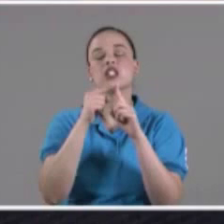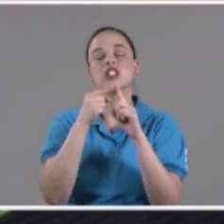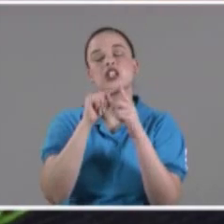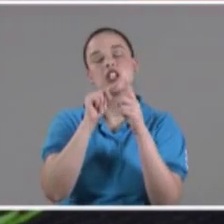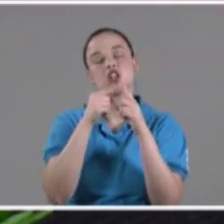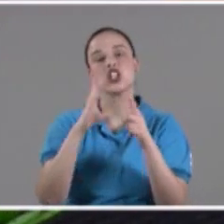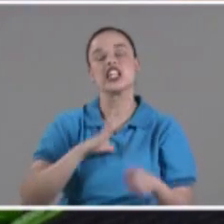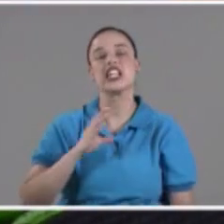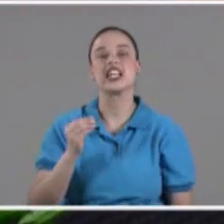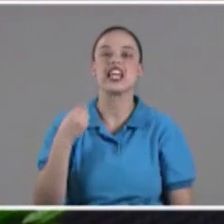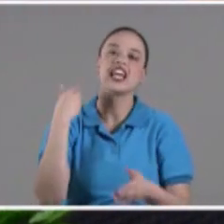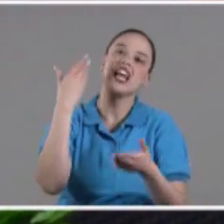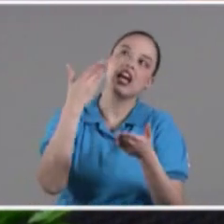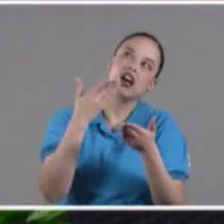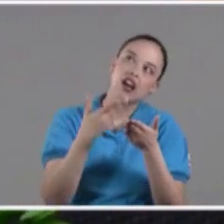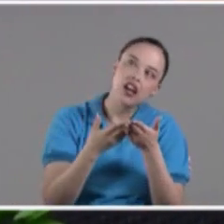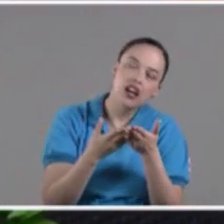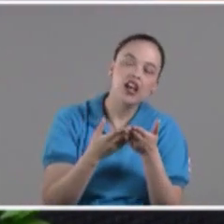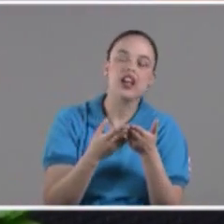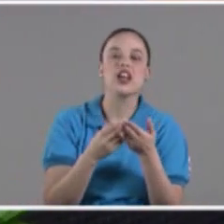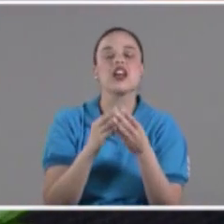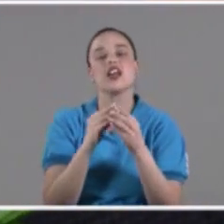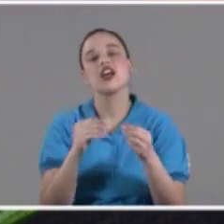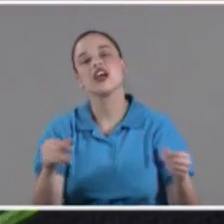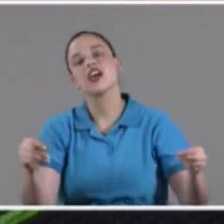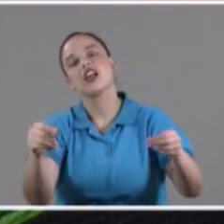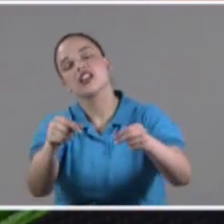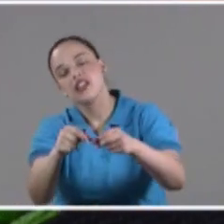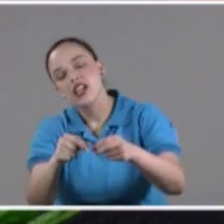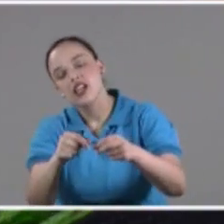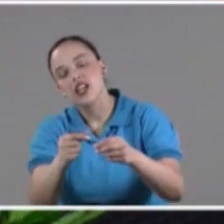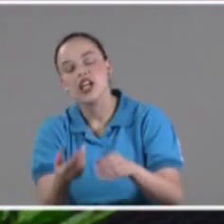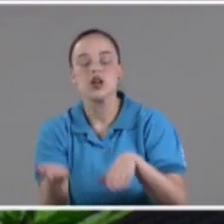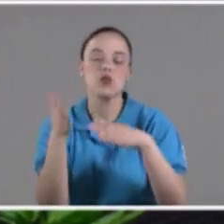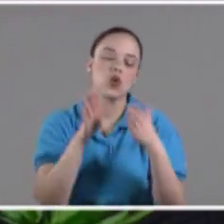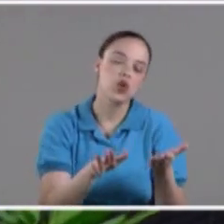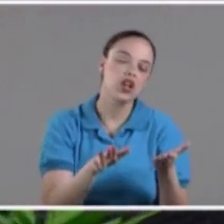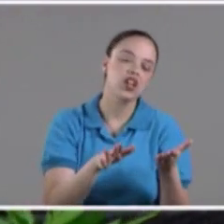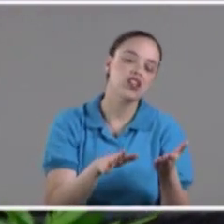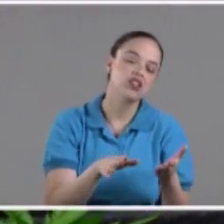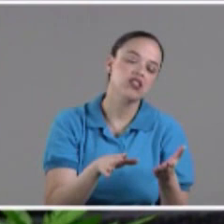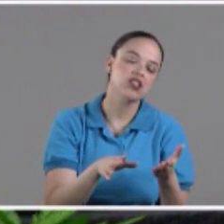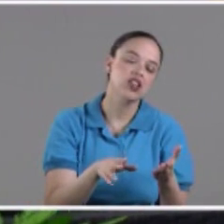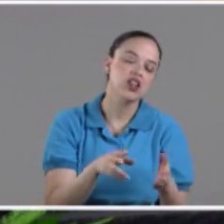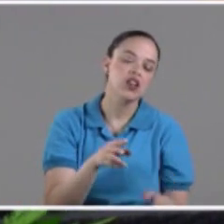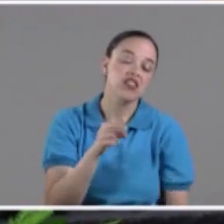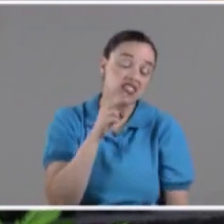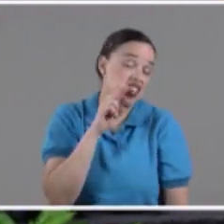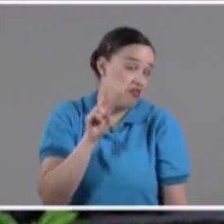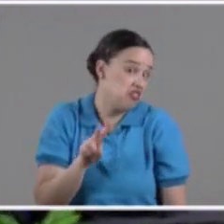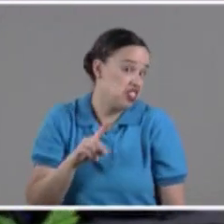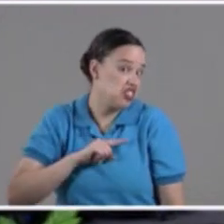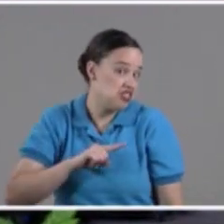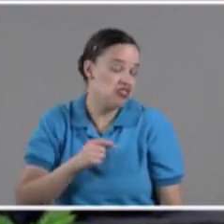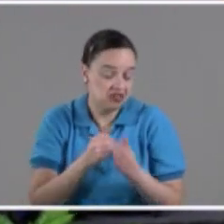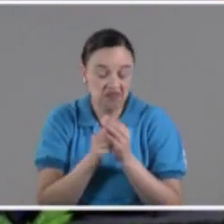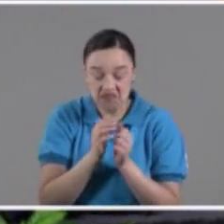a tierra y morir sinceramente con las preocupaciones del mundo